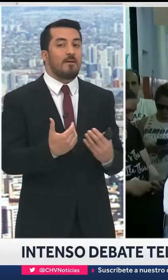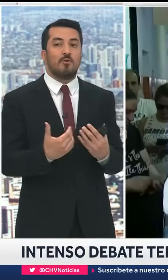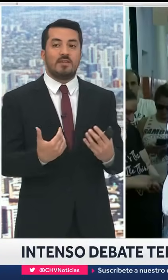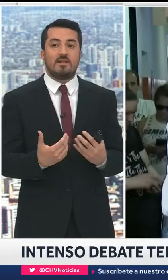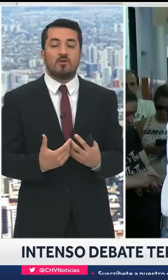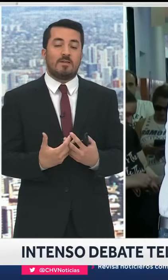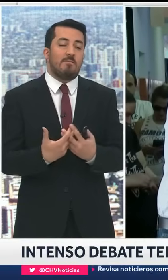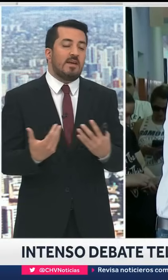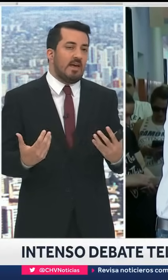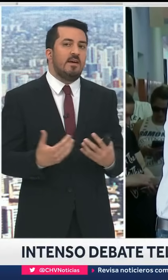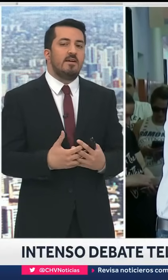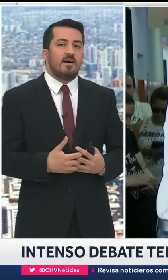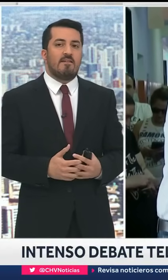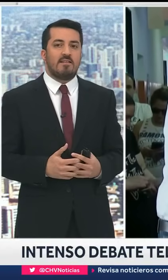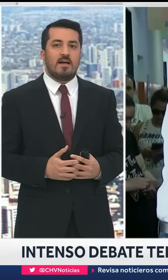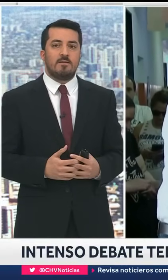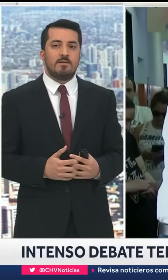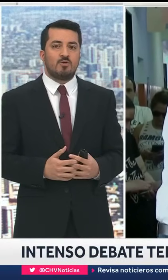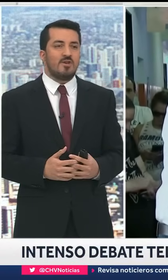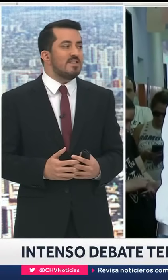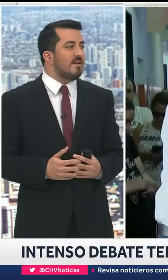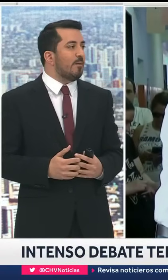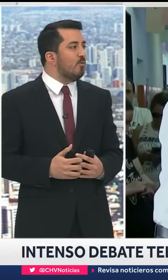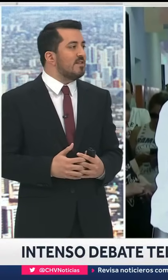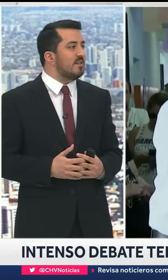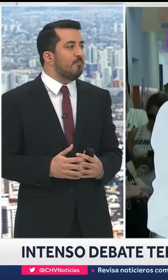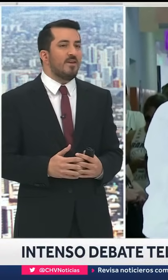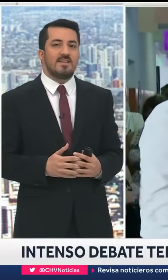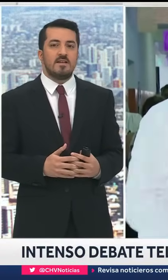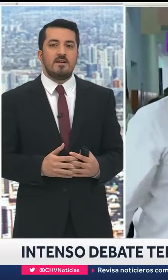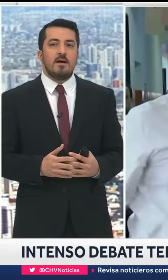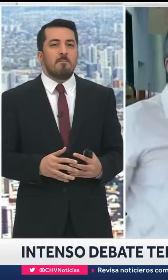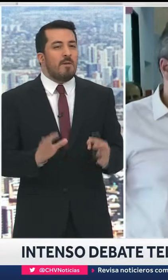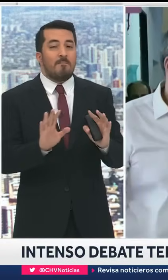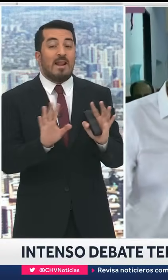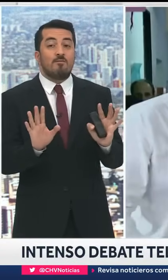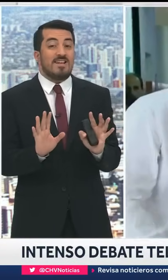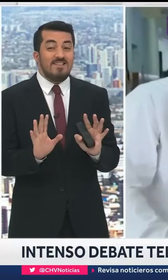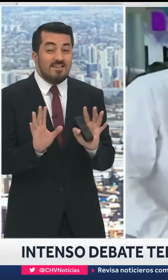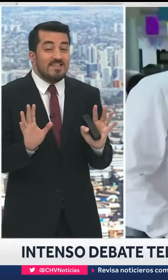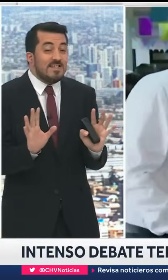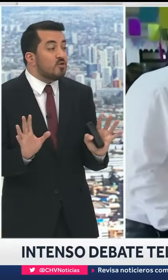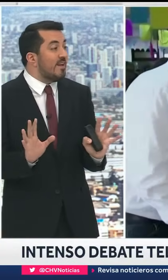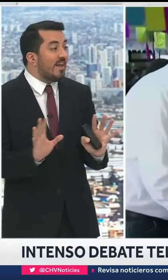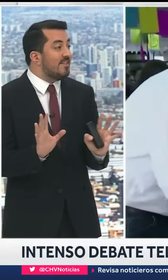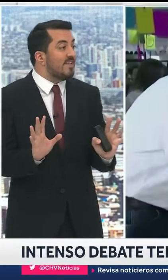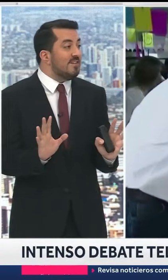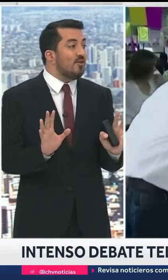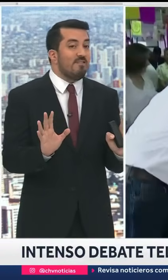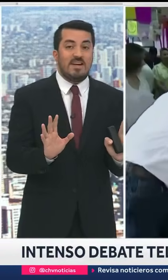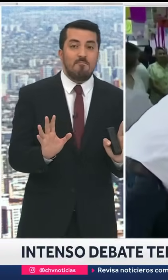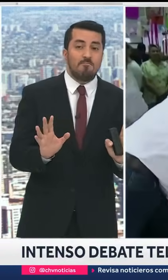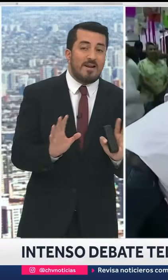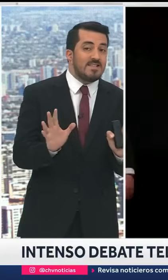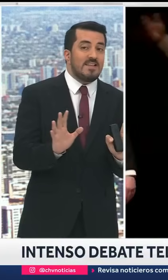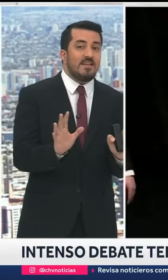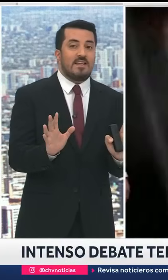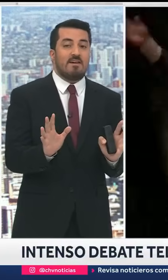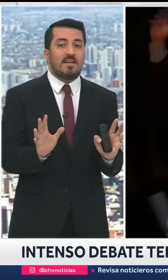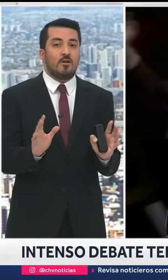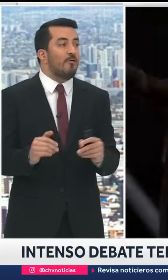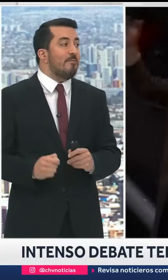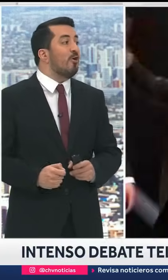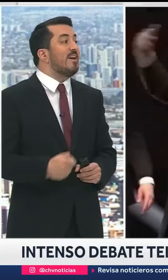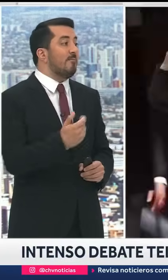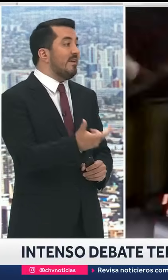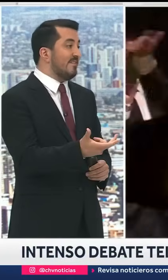preguntando y respondiendo. El tema es que, la verdad, todas estas preguntas y respuestas, para el votante indeciso en Argentina todavía parece ser que este